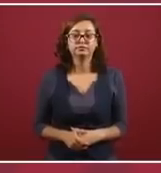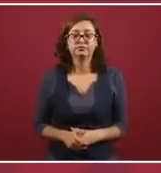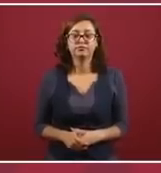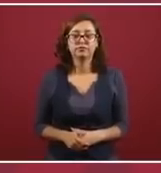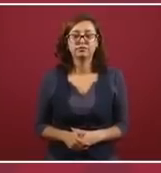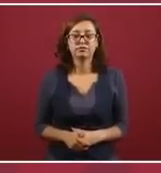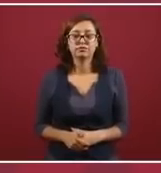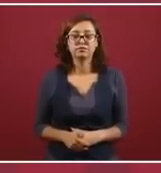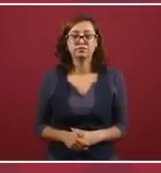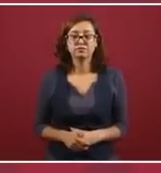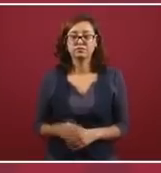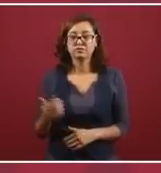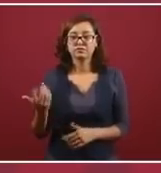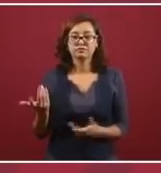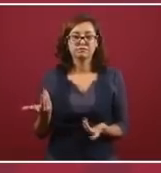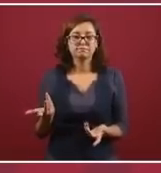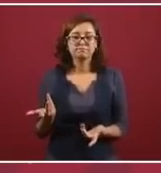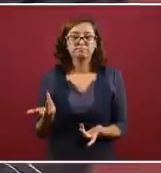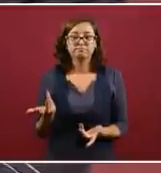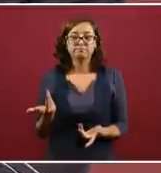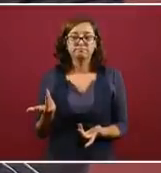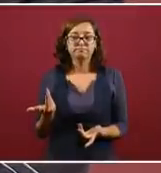repartir